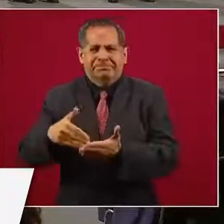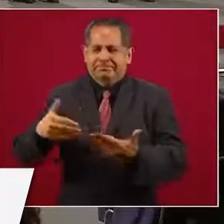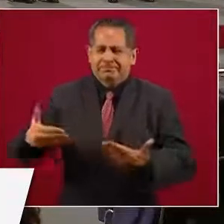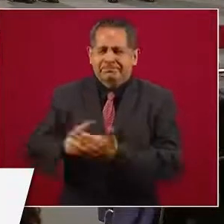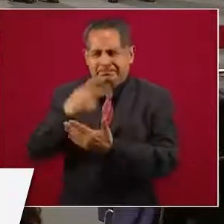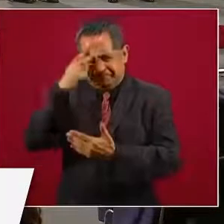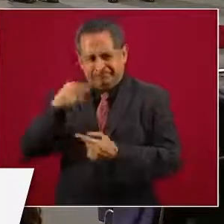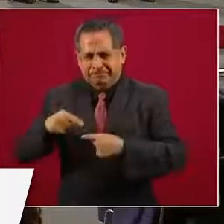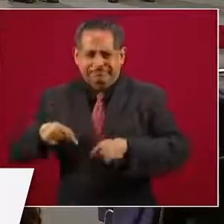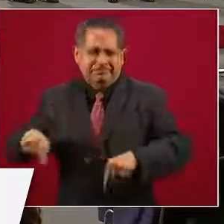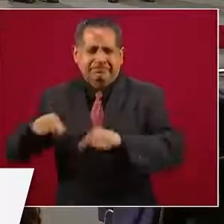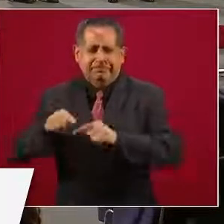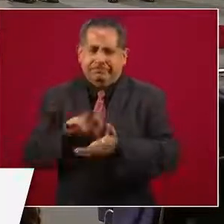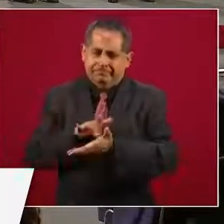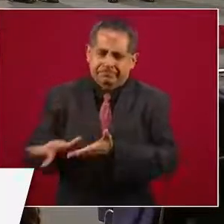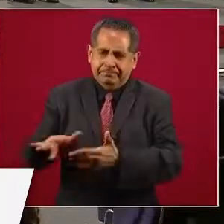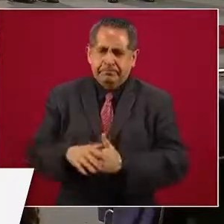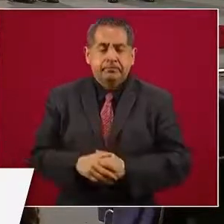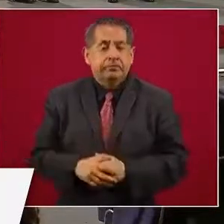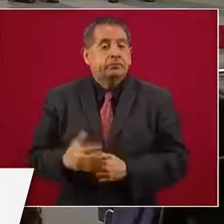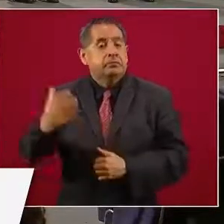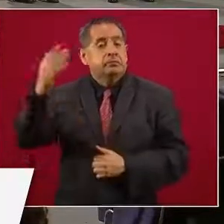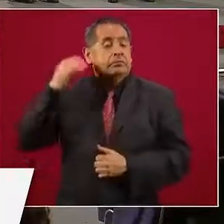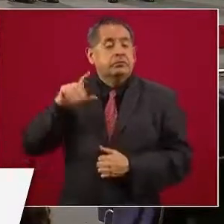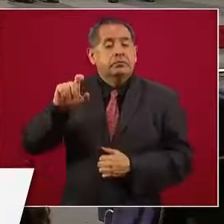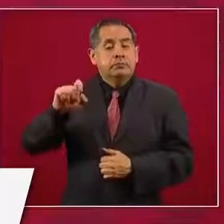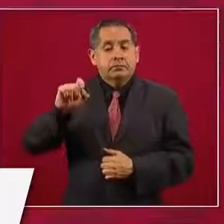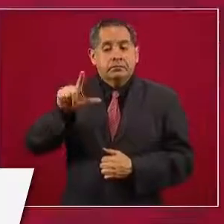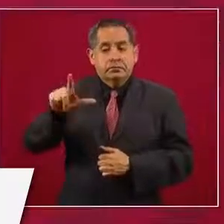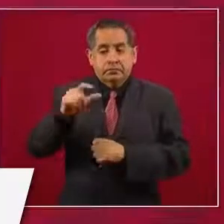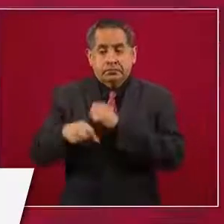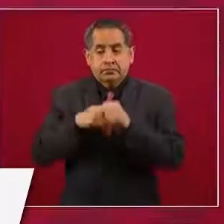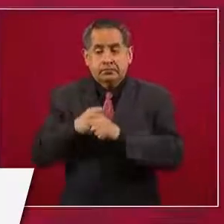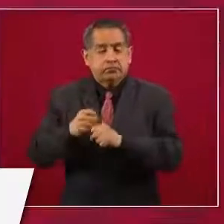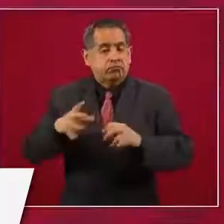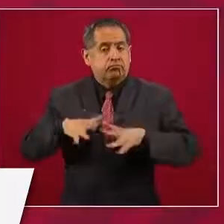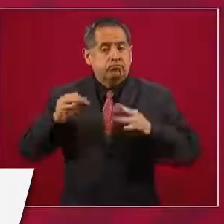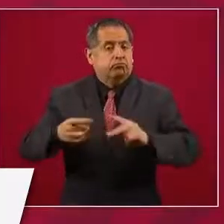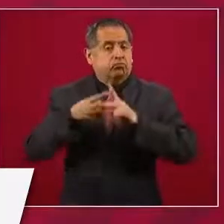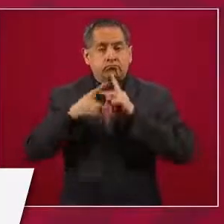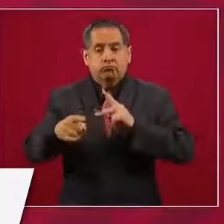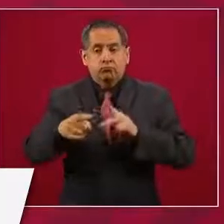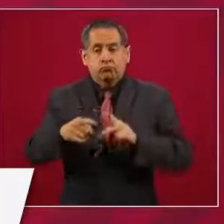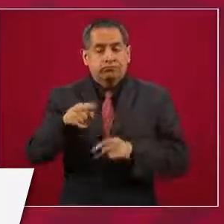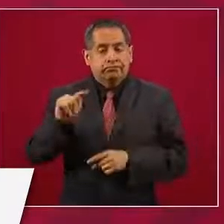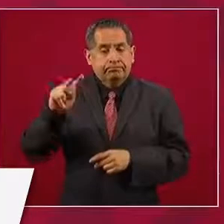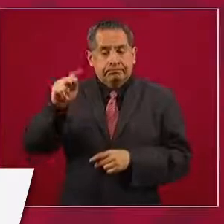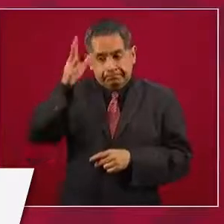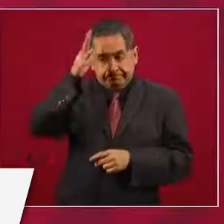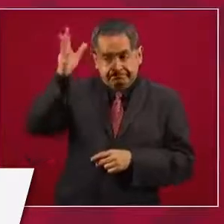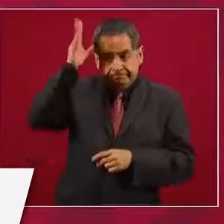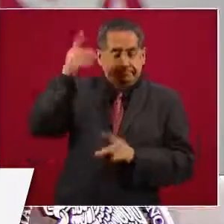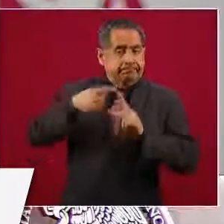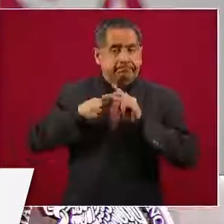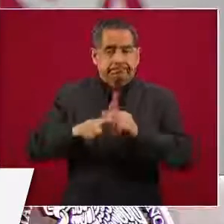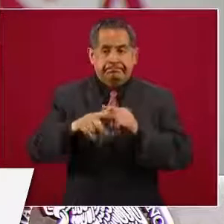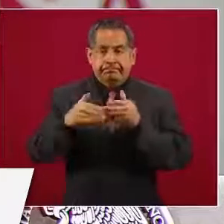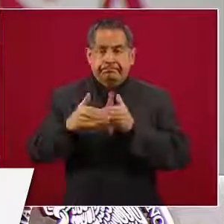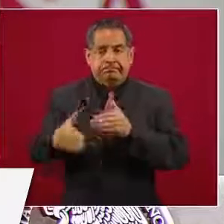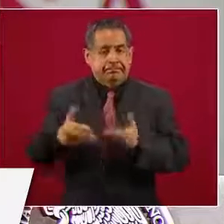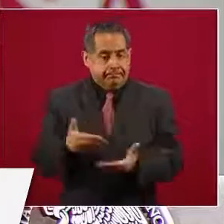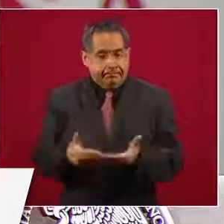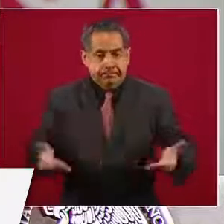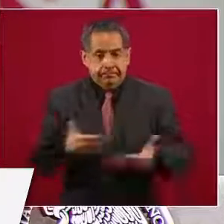mexicanos. Hace 27 años iniciamos transmisiones en TV Azteca y